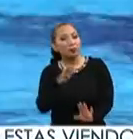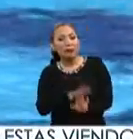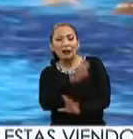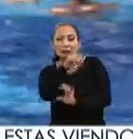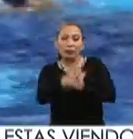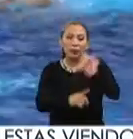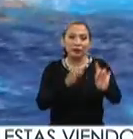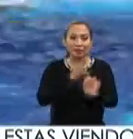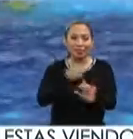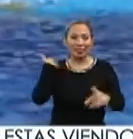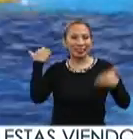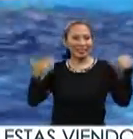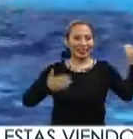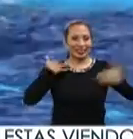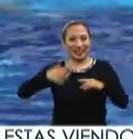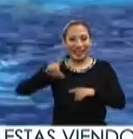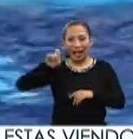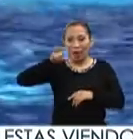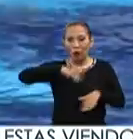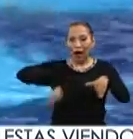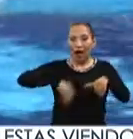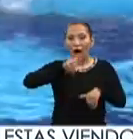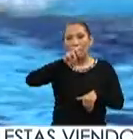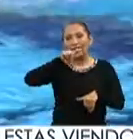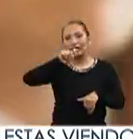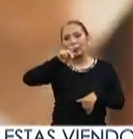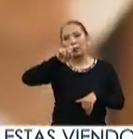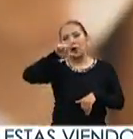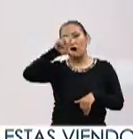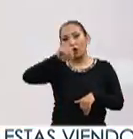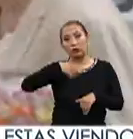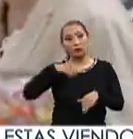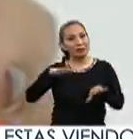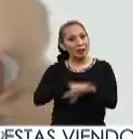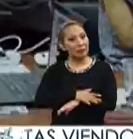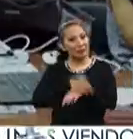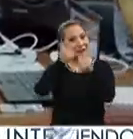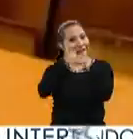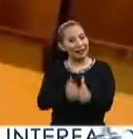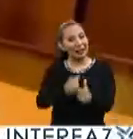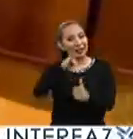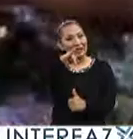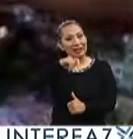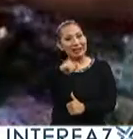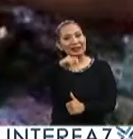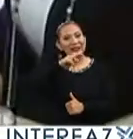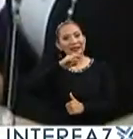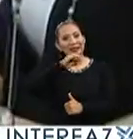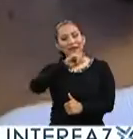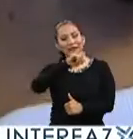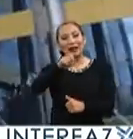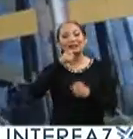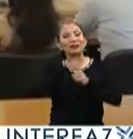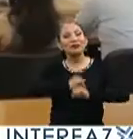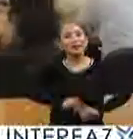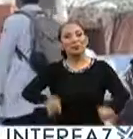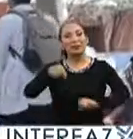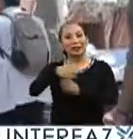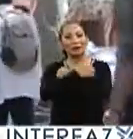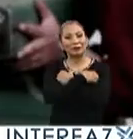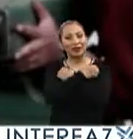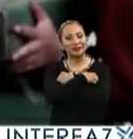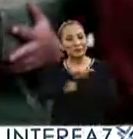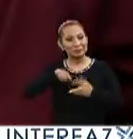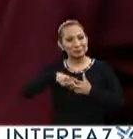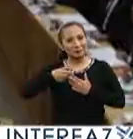los deportes más divertidos en el agua, el waterpolo. No le cambies, quédate con lo mejor de la información en